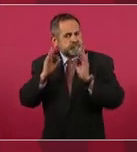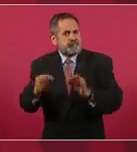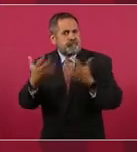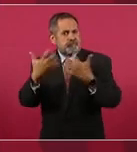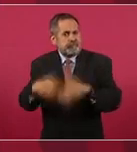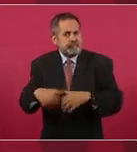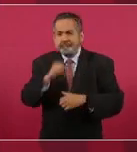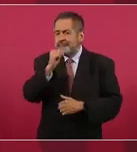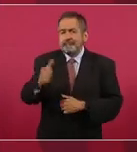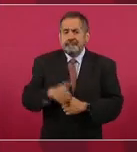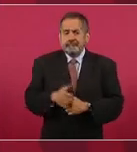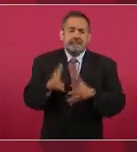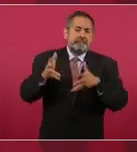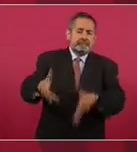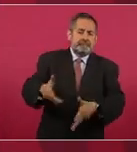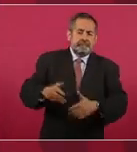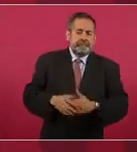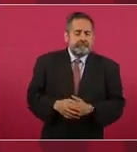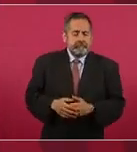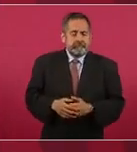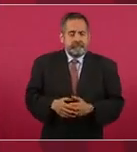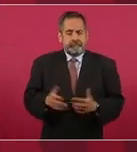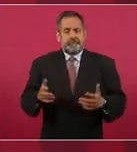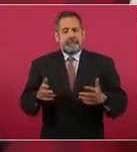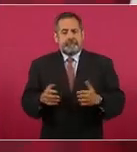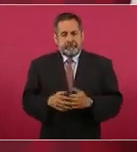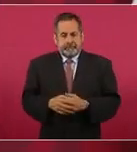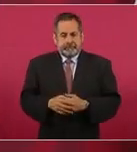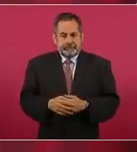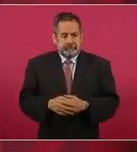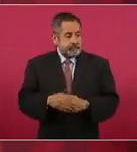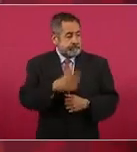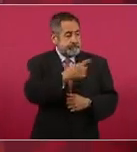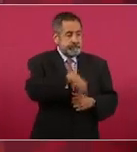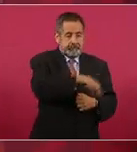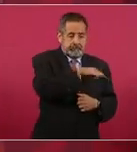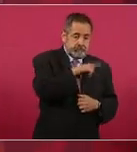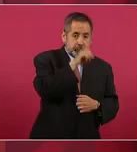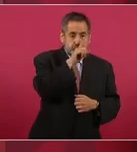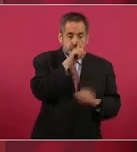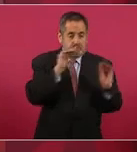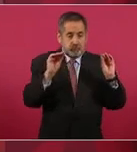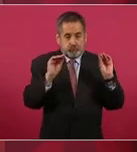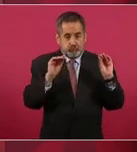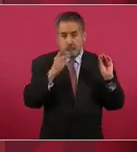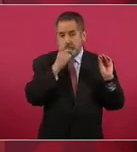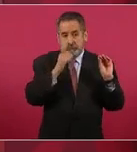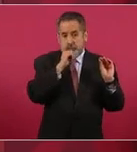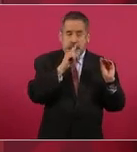Entonces, ahora los que no dijeron nada,